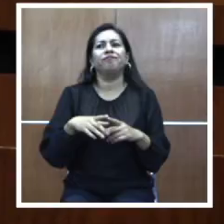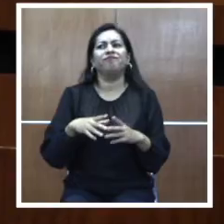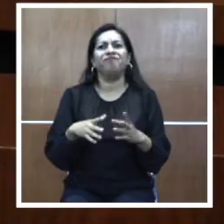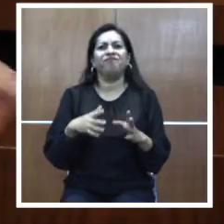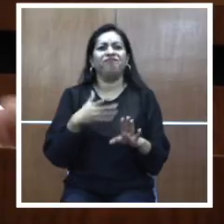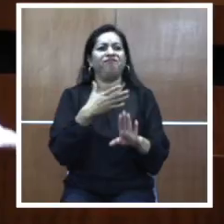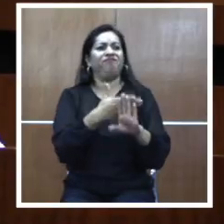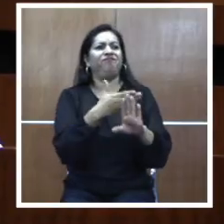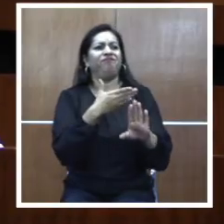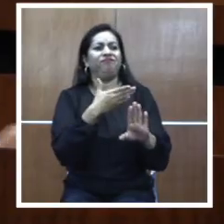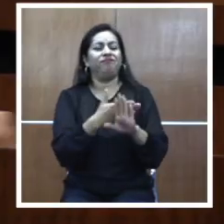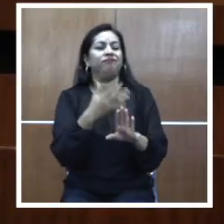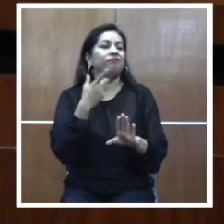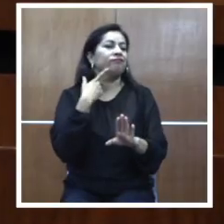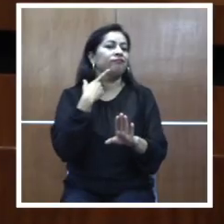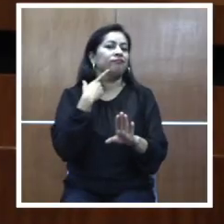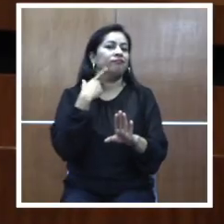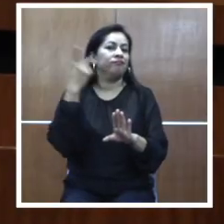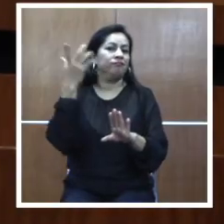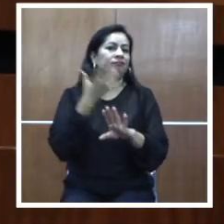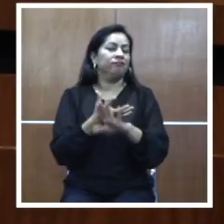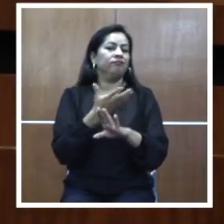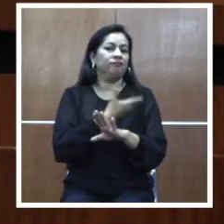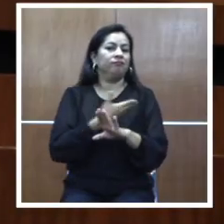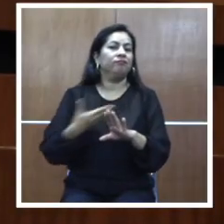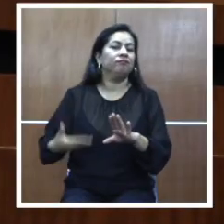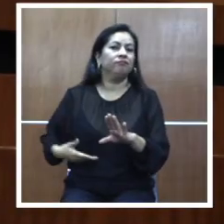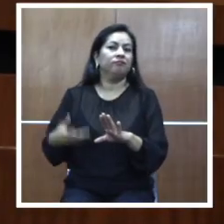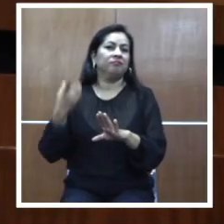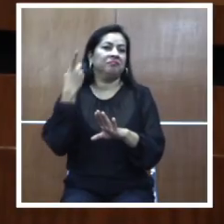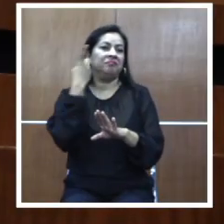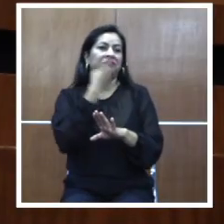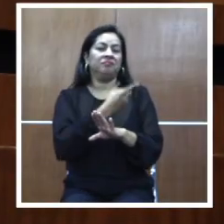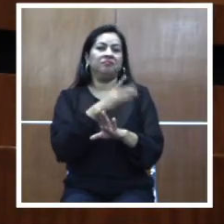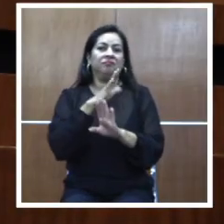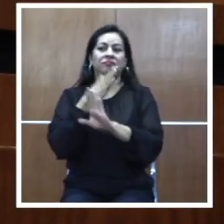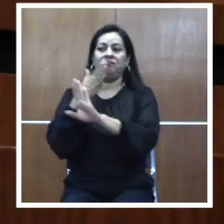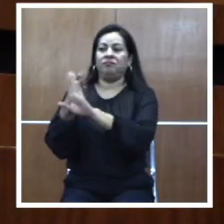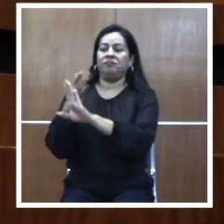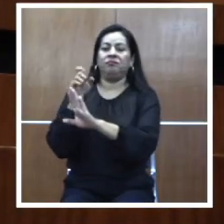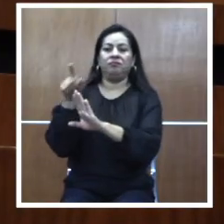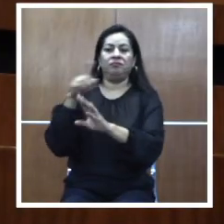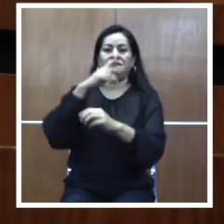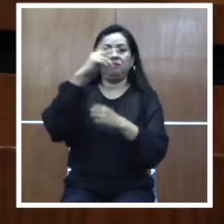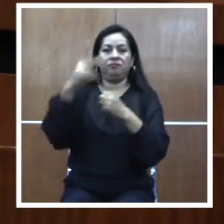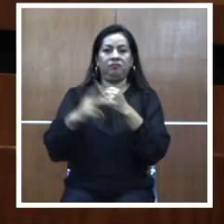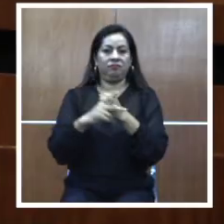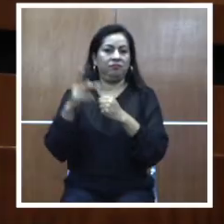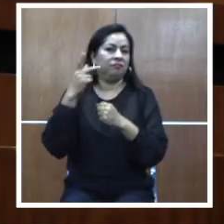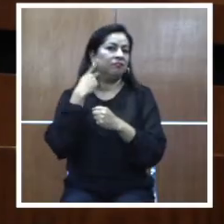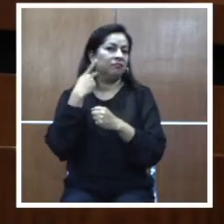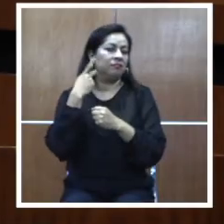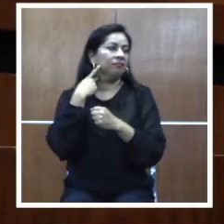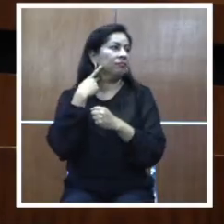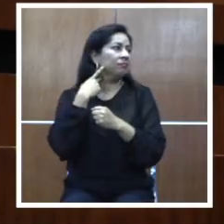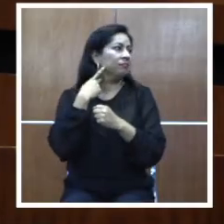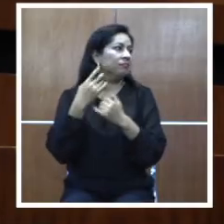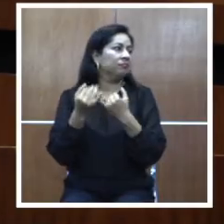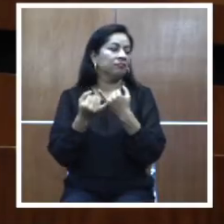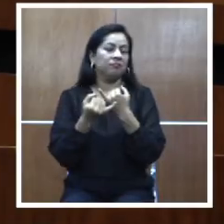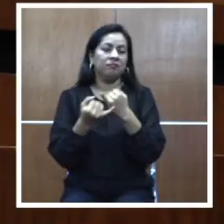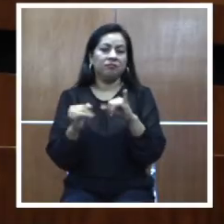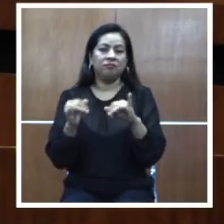amenazas que la política de Trump ha posicionado en contra de nuestra soberanía política e